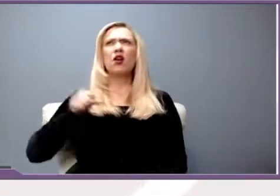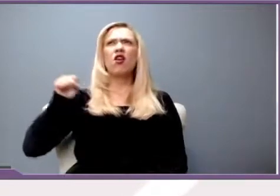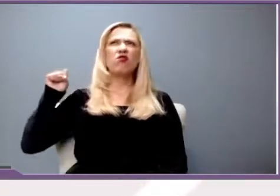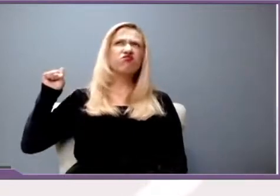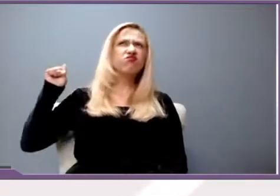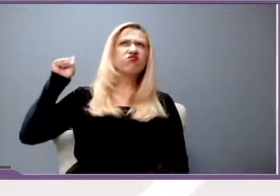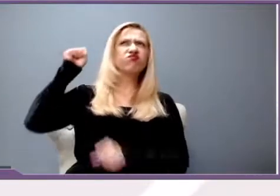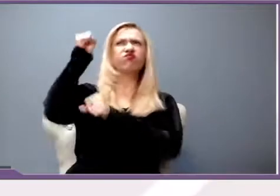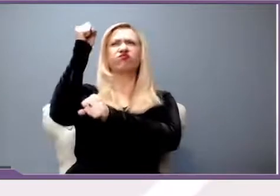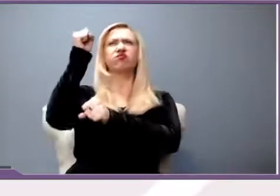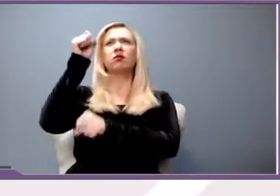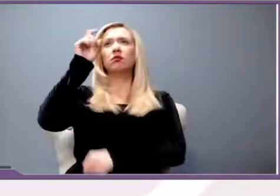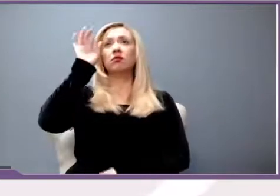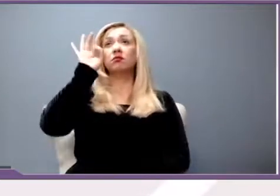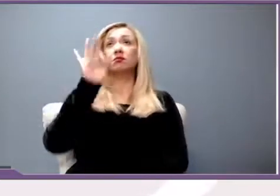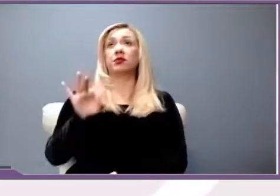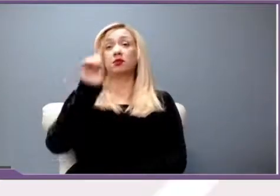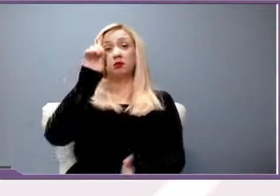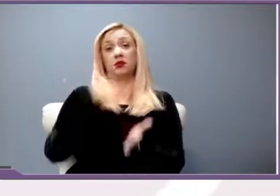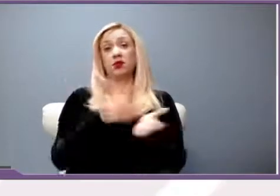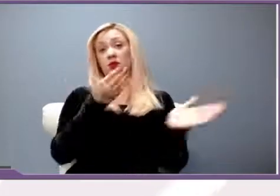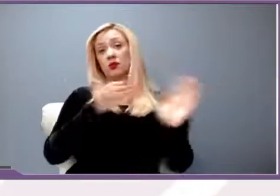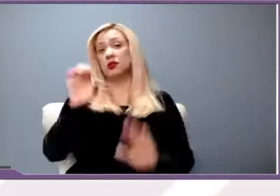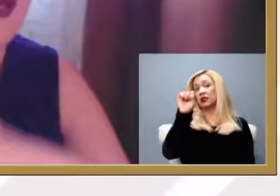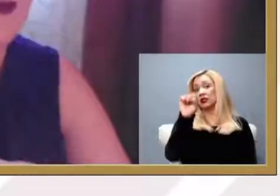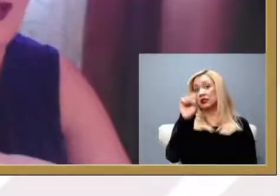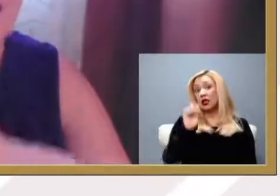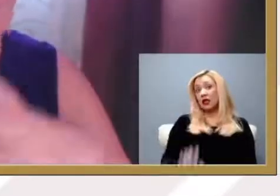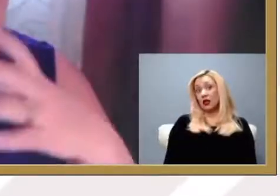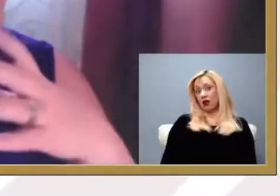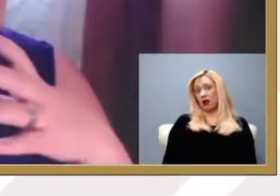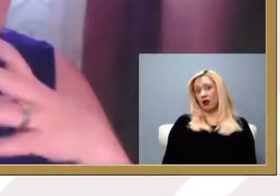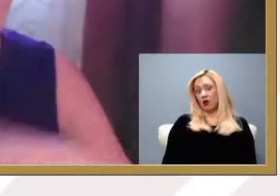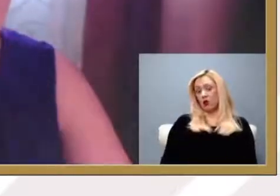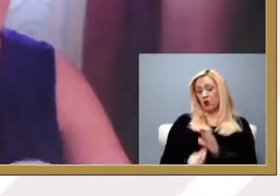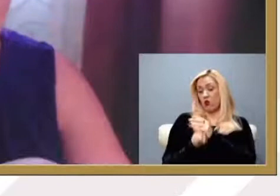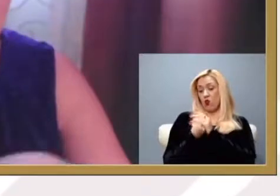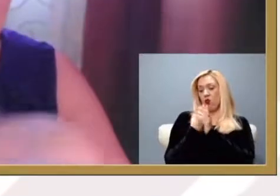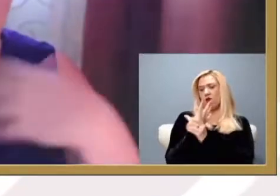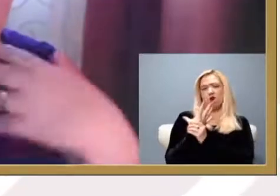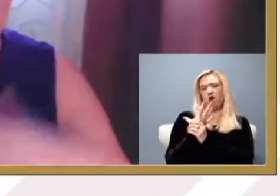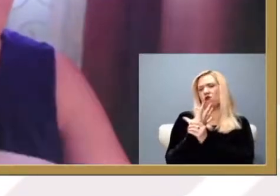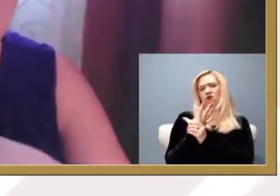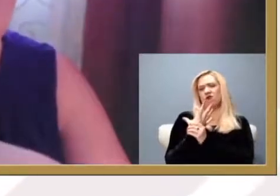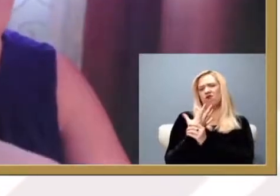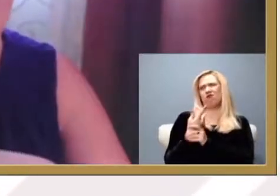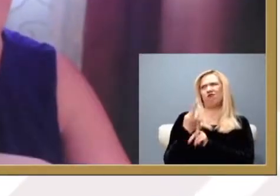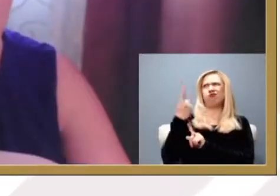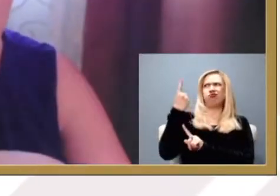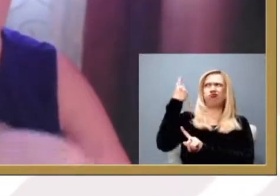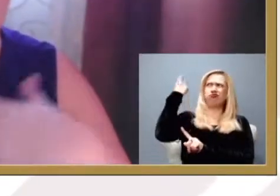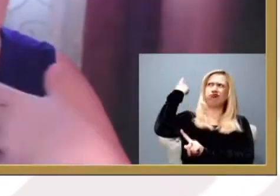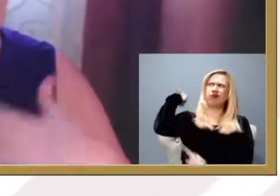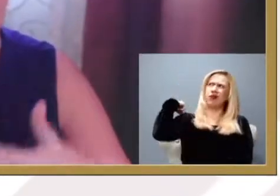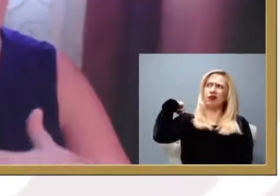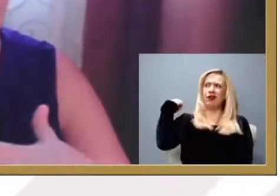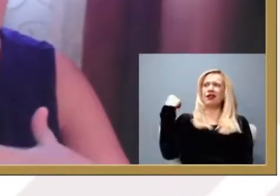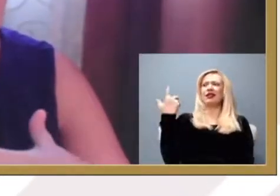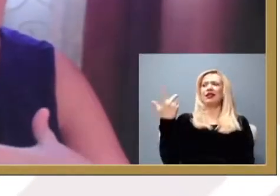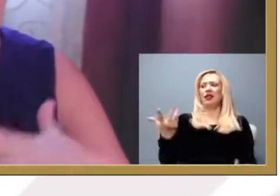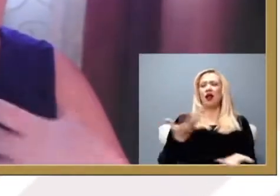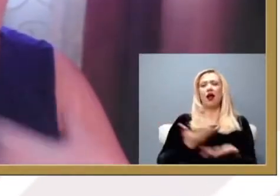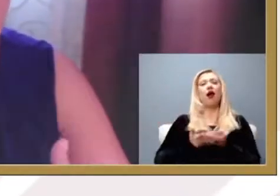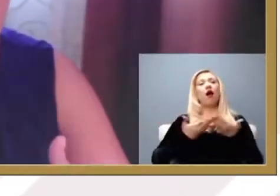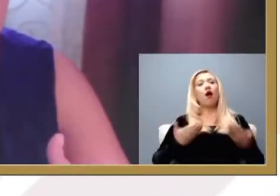de 1960 aproximadamente. O sea, tampoco es algo nuevo y esto también es importante saberlo, reconocer esta genealogía. Lo que hoy